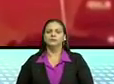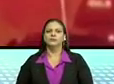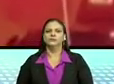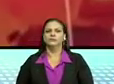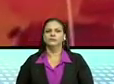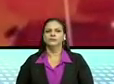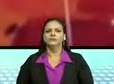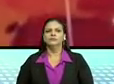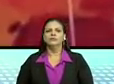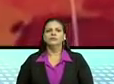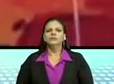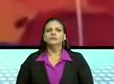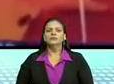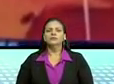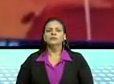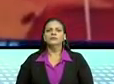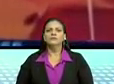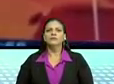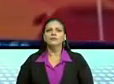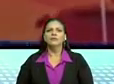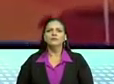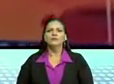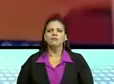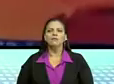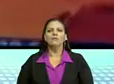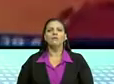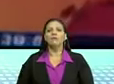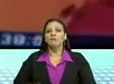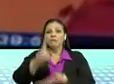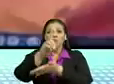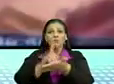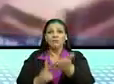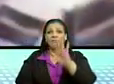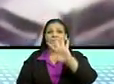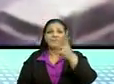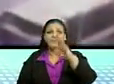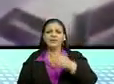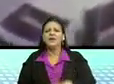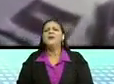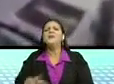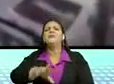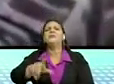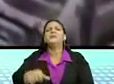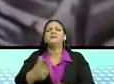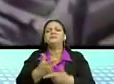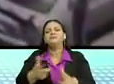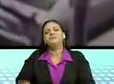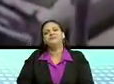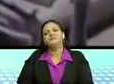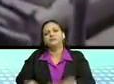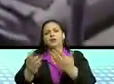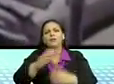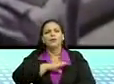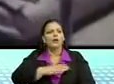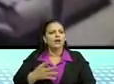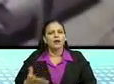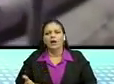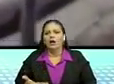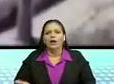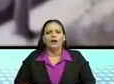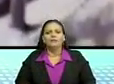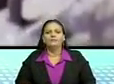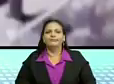todos los días de la delincuencia. Pero si no asentamos la denuncia, desgraciadamente policía, lo dejamos atado de pies y